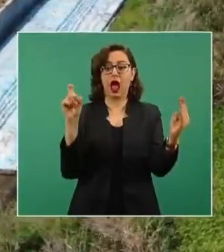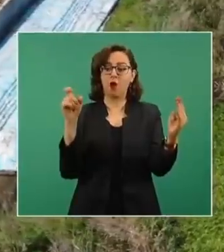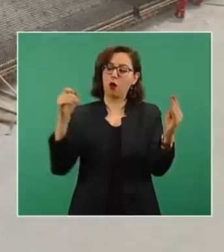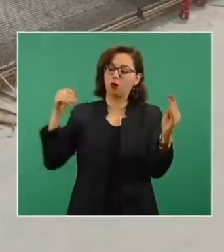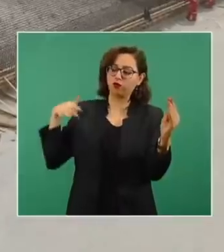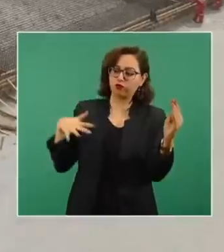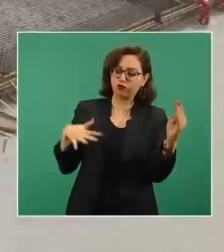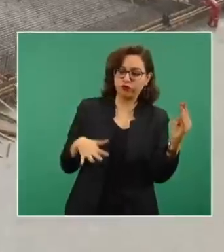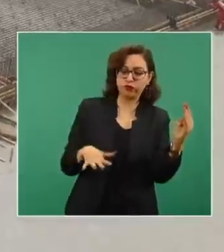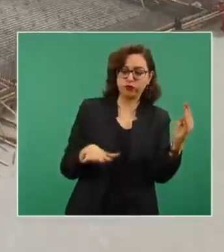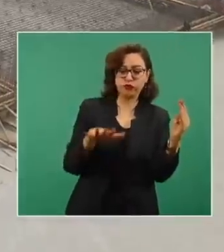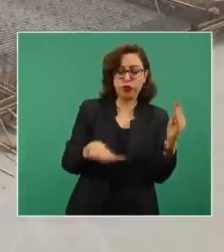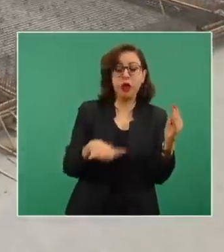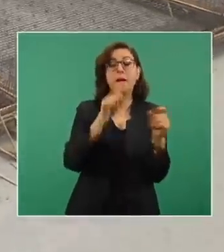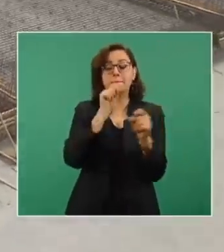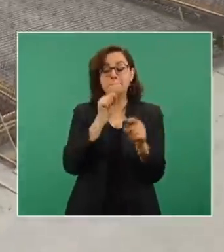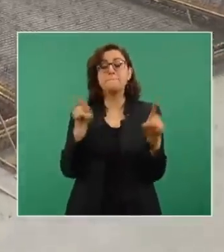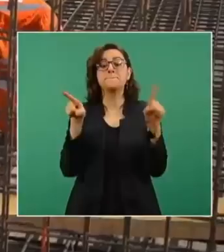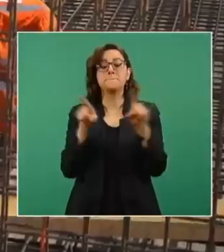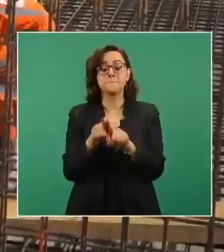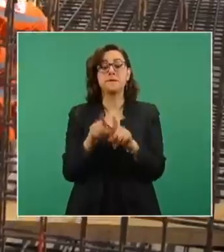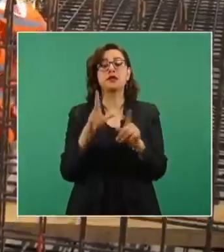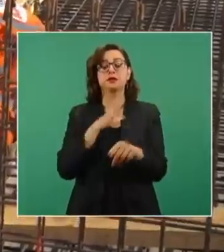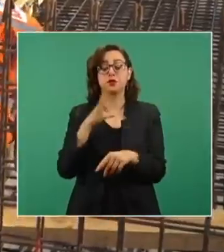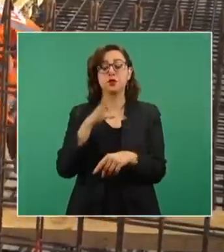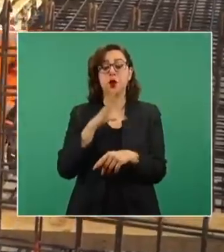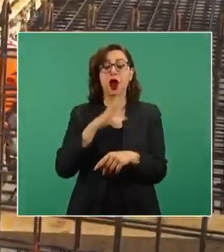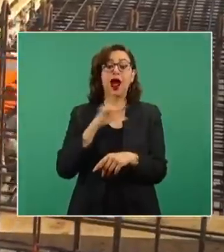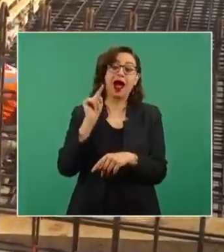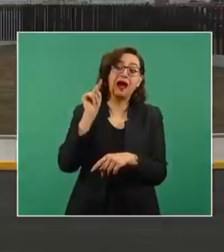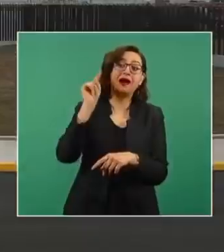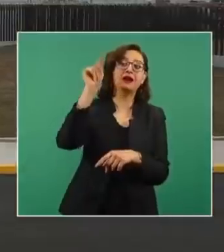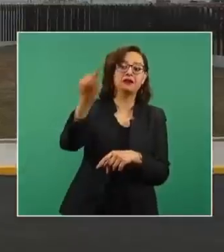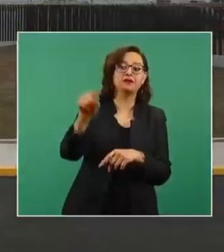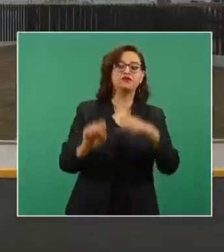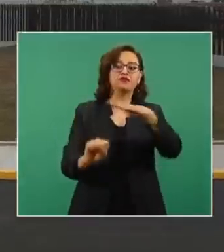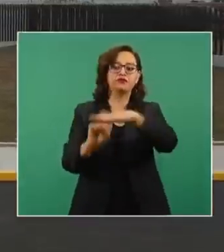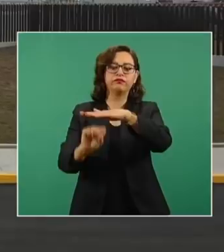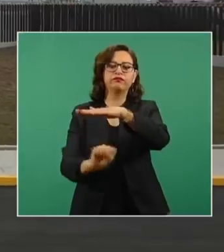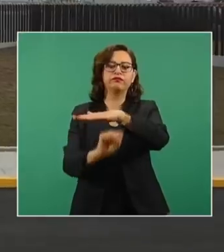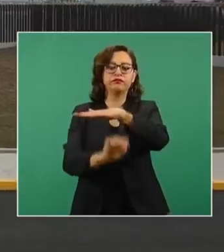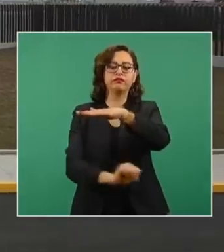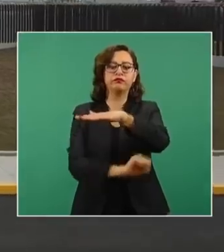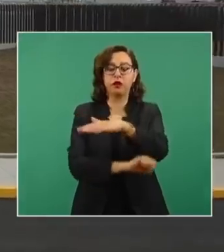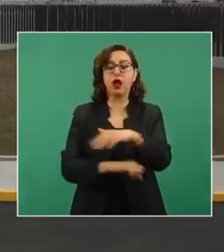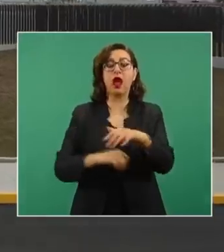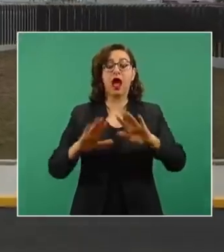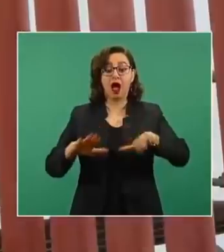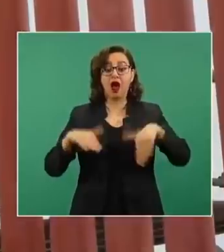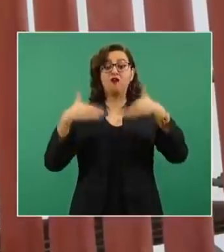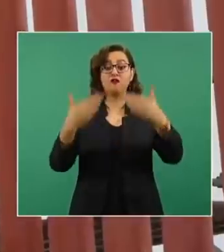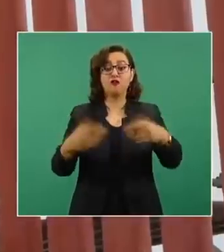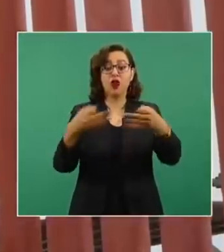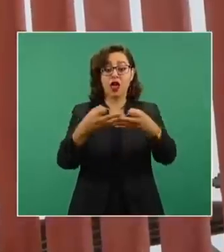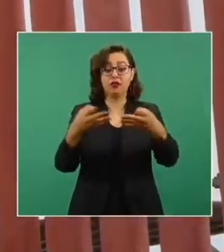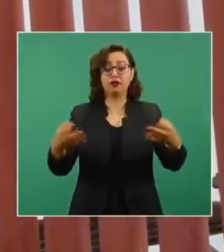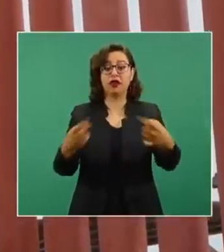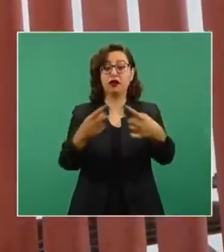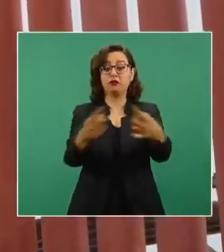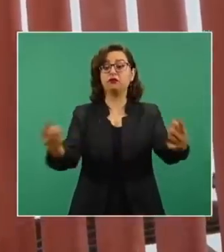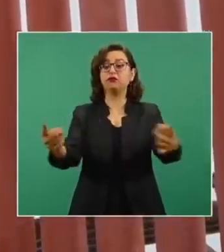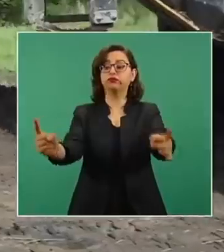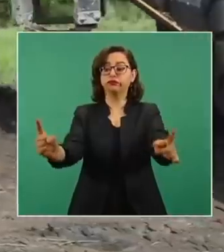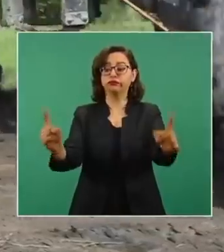río González, así como la construcción de torres de enfriamiento en el área de proceso. Se avanza en el muro de soporte de la barda de enrejado en el frente